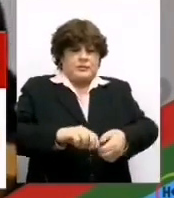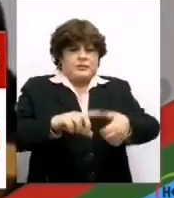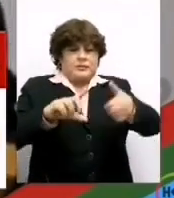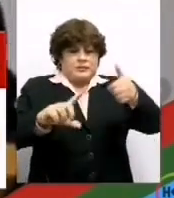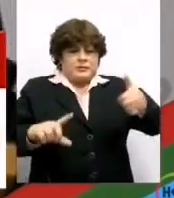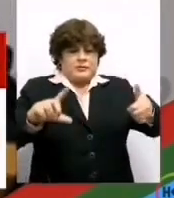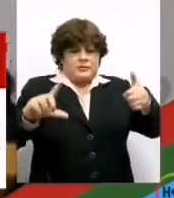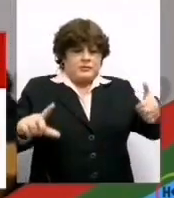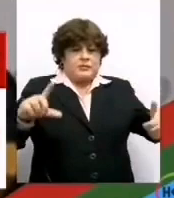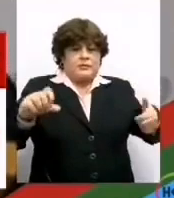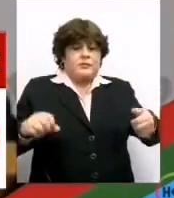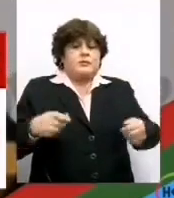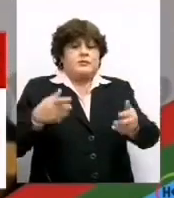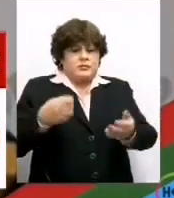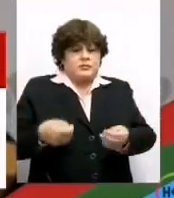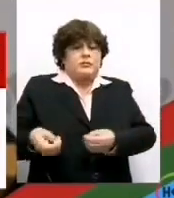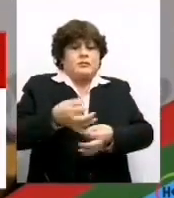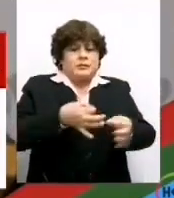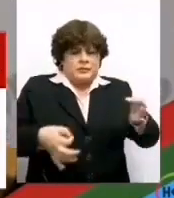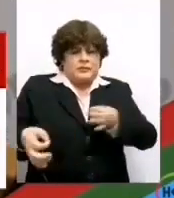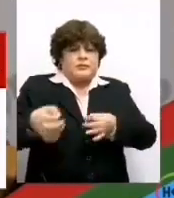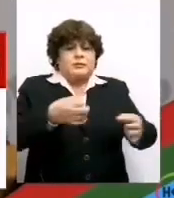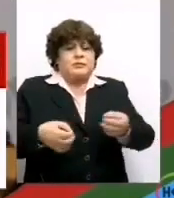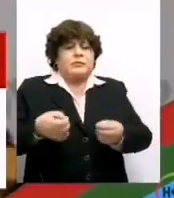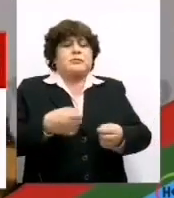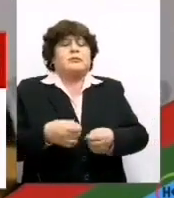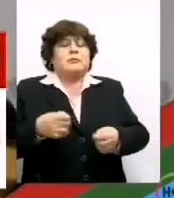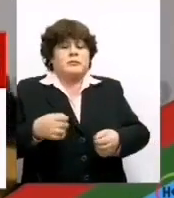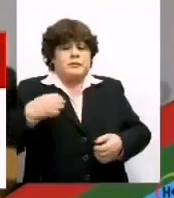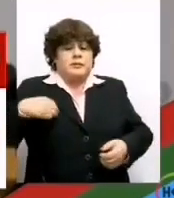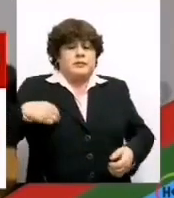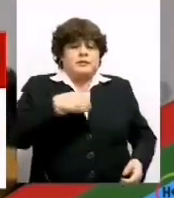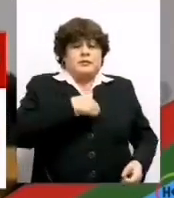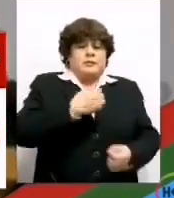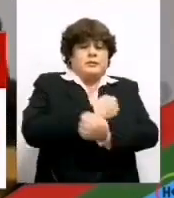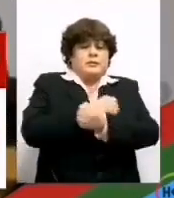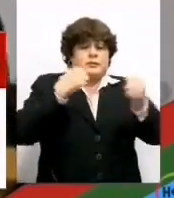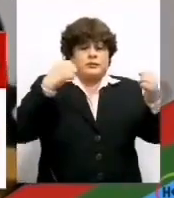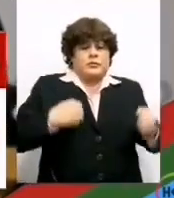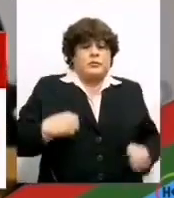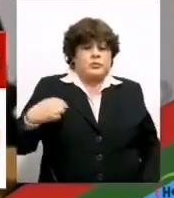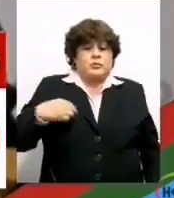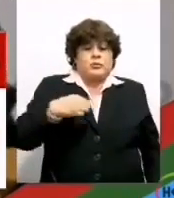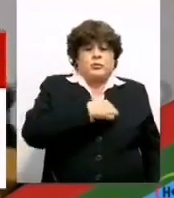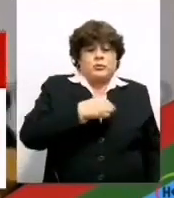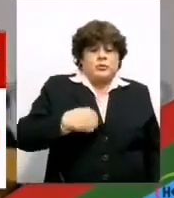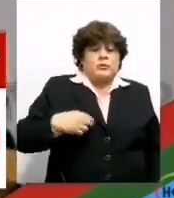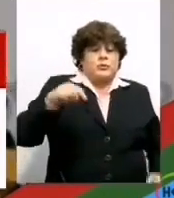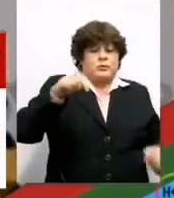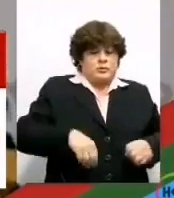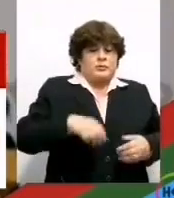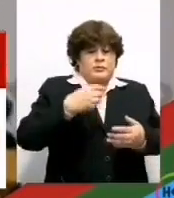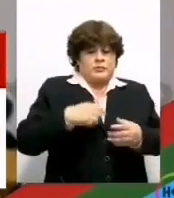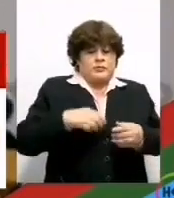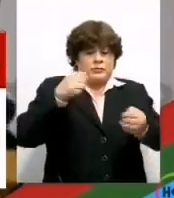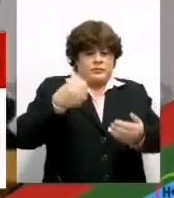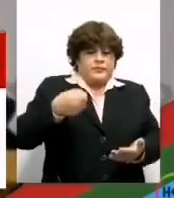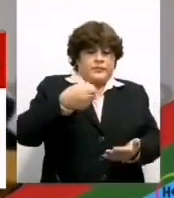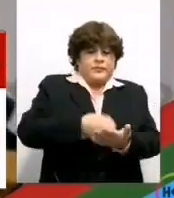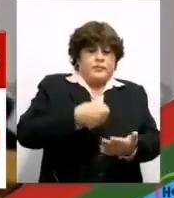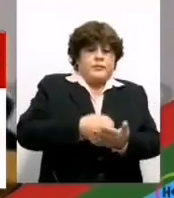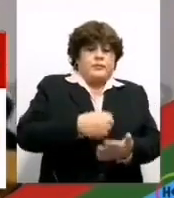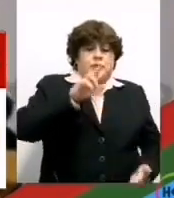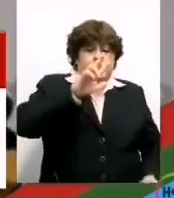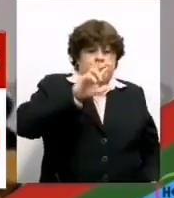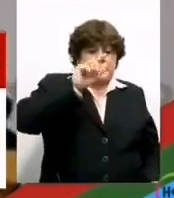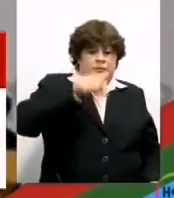y administramos los recursos de misiones de salud pero en ese caso nuestro del presupuesto que tenemos de